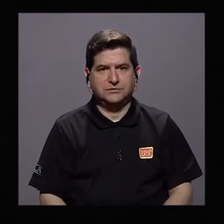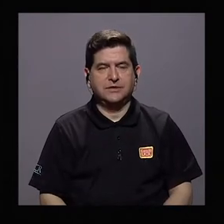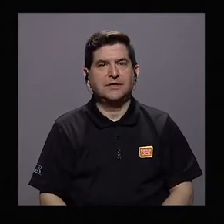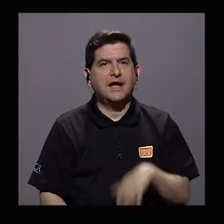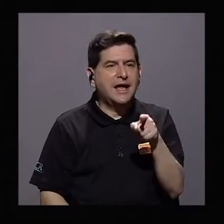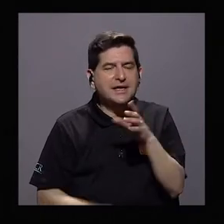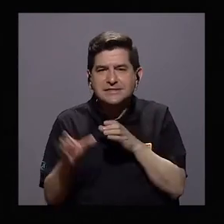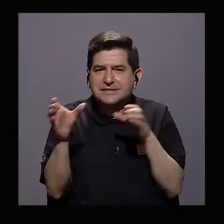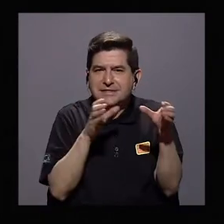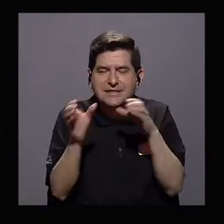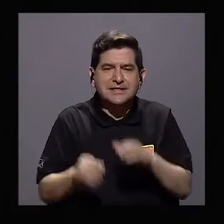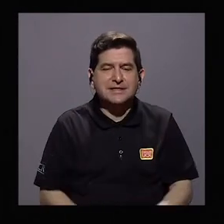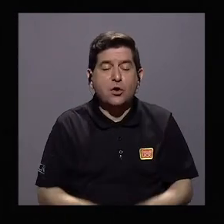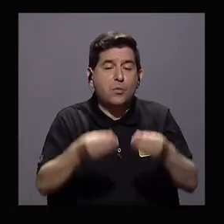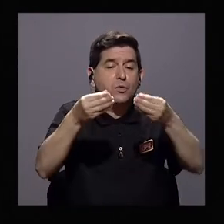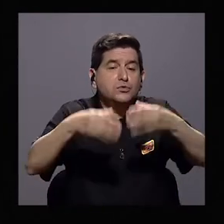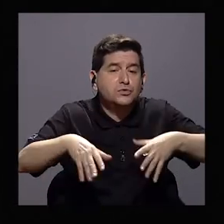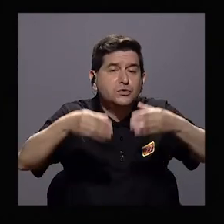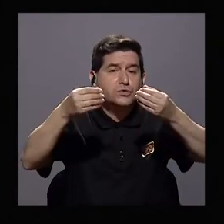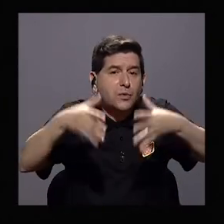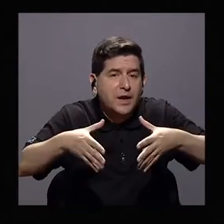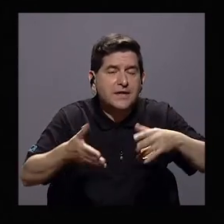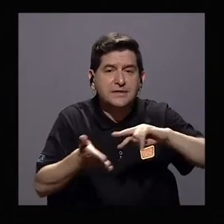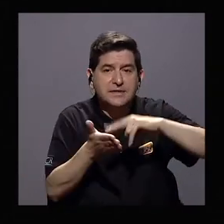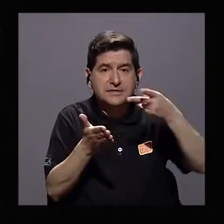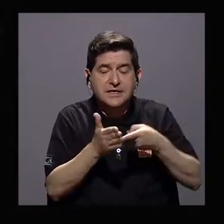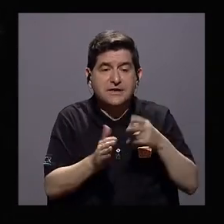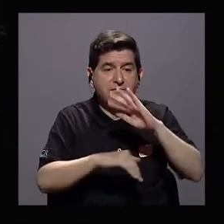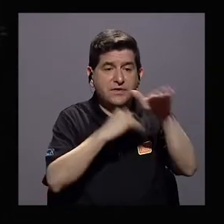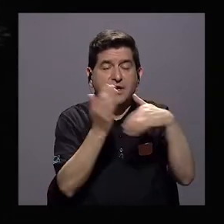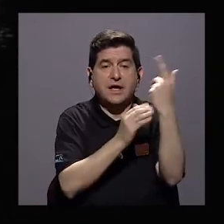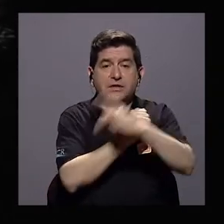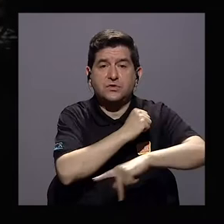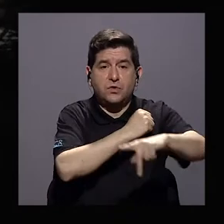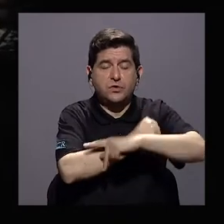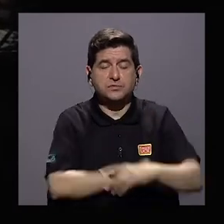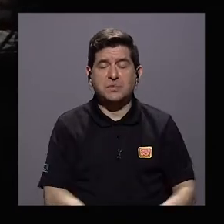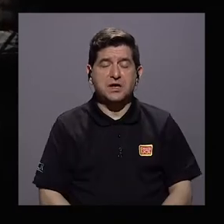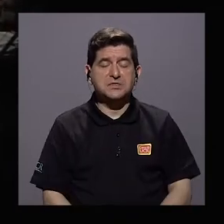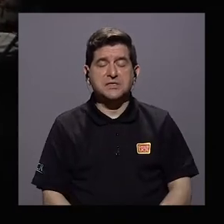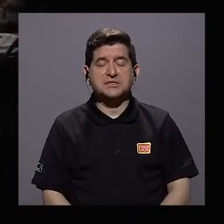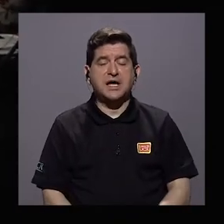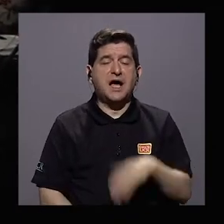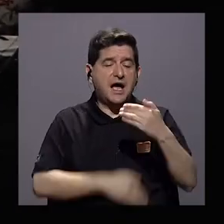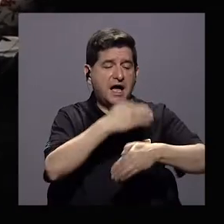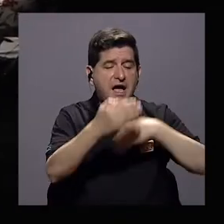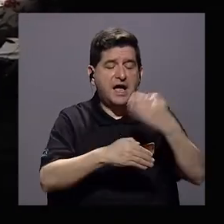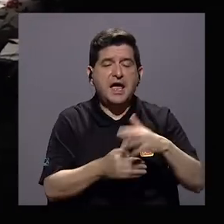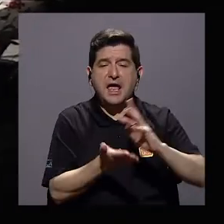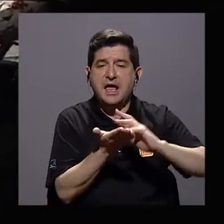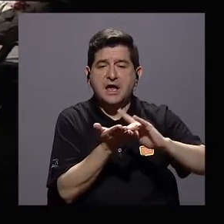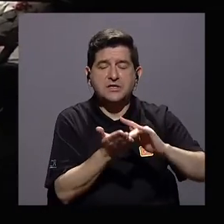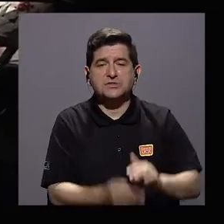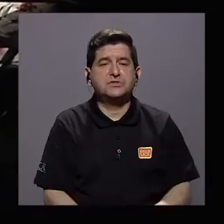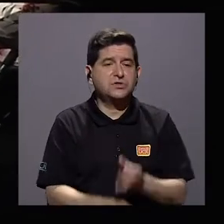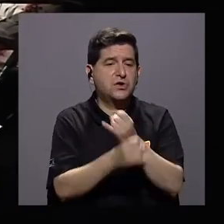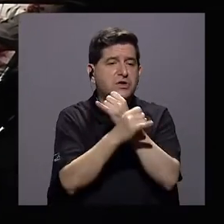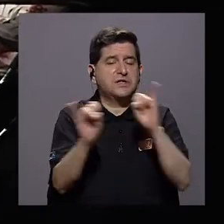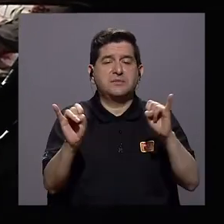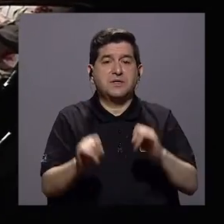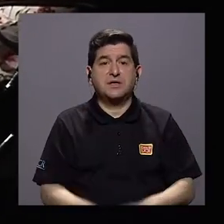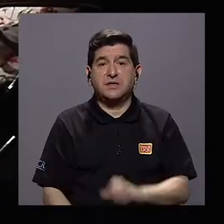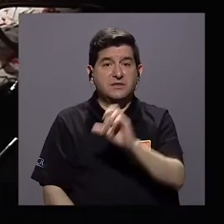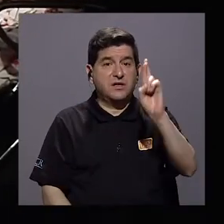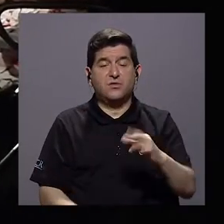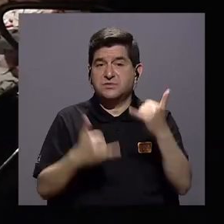es comercializado desde los sobrantes, eso quiere decir que todos esos países son autónomos en la gestión del arroz, algo que Costa Rica perdió hace muchos